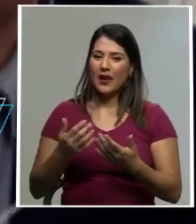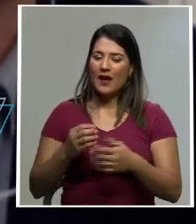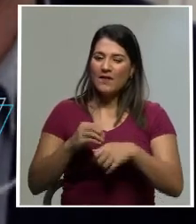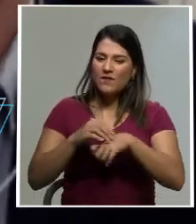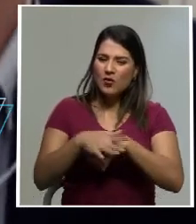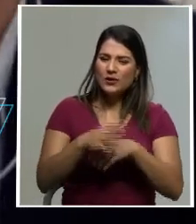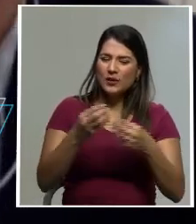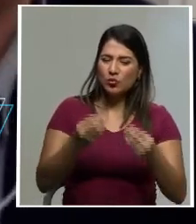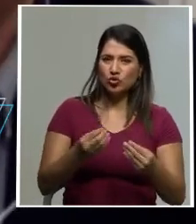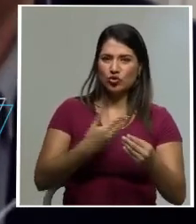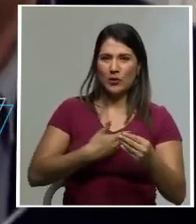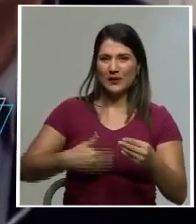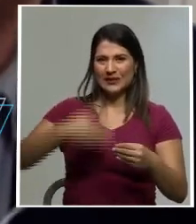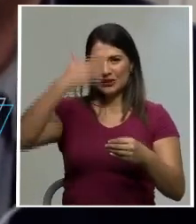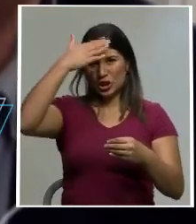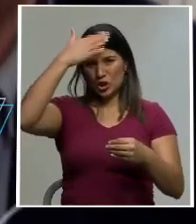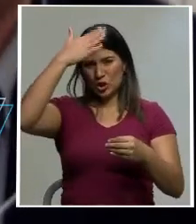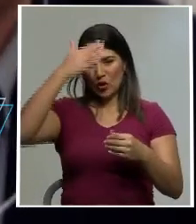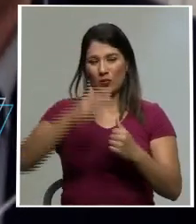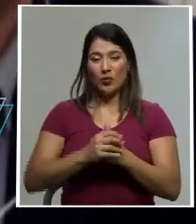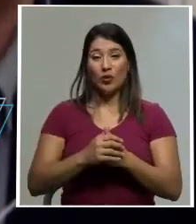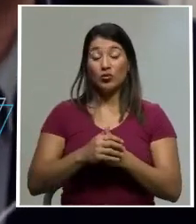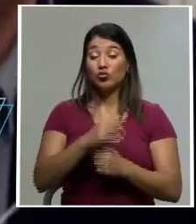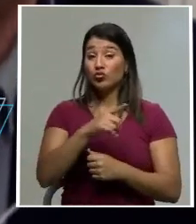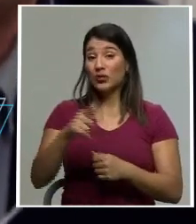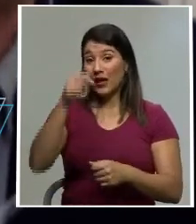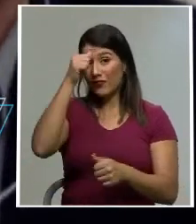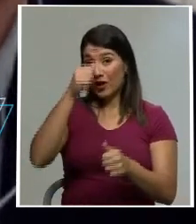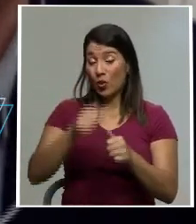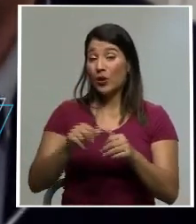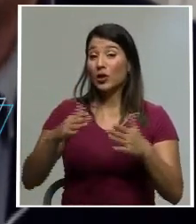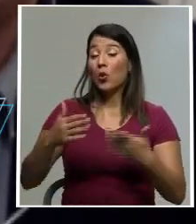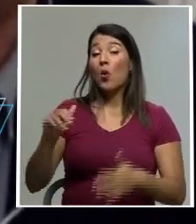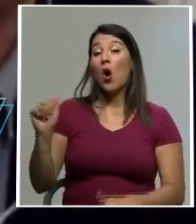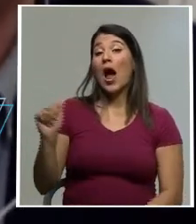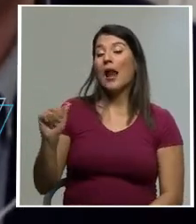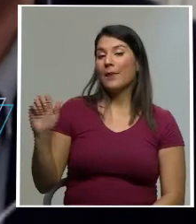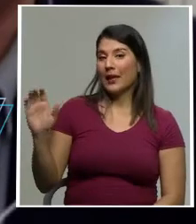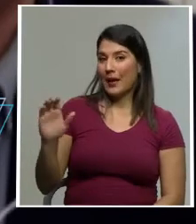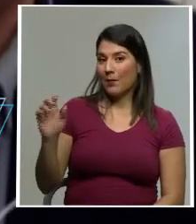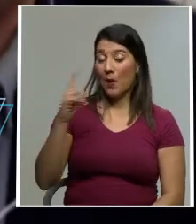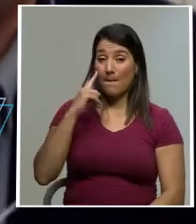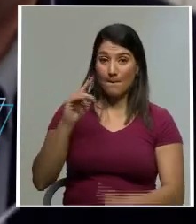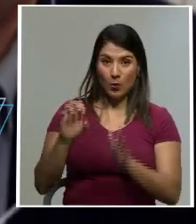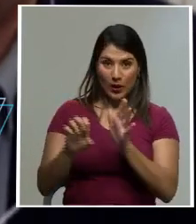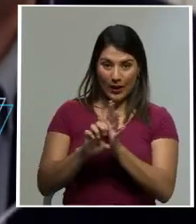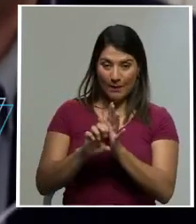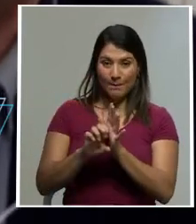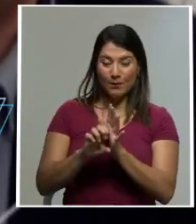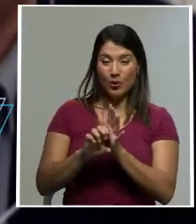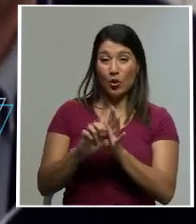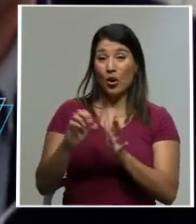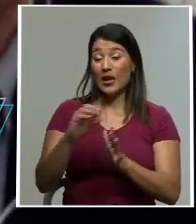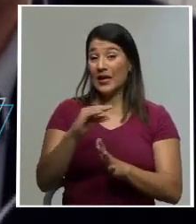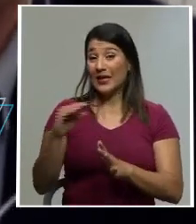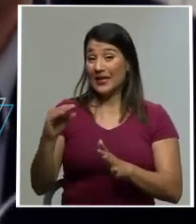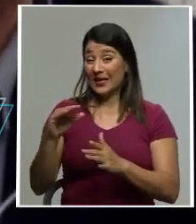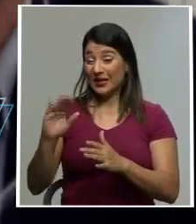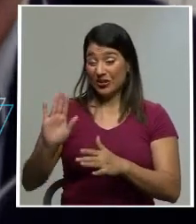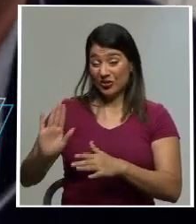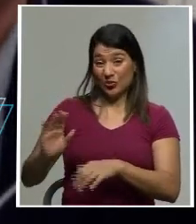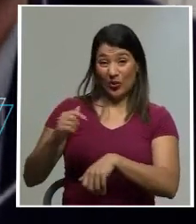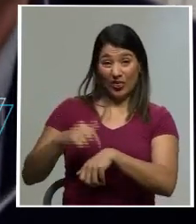pandemia lo veremos en 20, 30 años, o sea, recordemos cómo Albert Camus, por ejemplo, Y toda esa época,